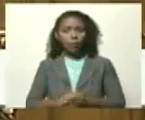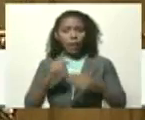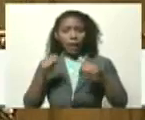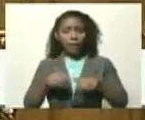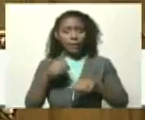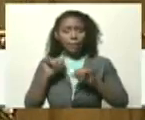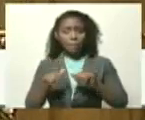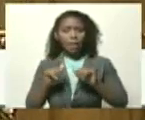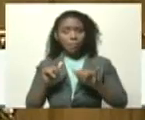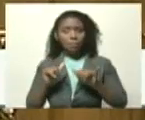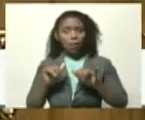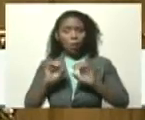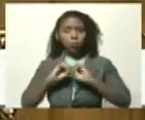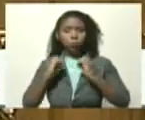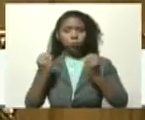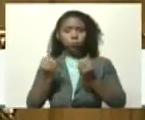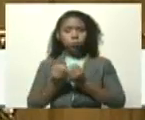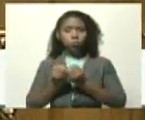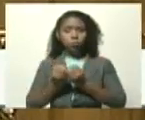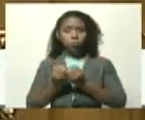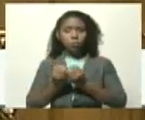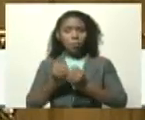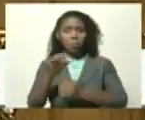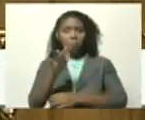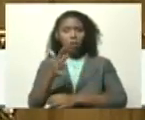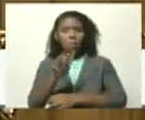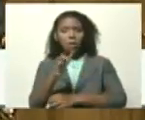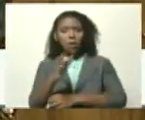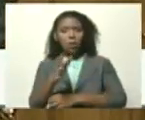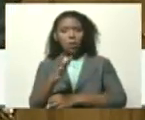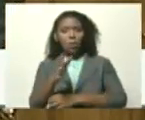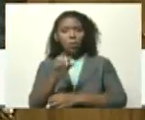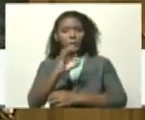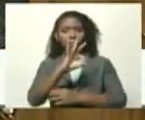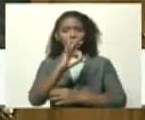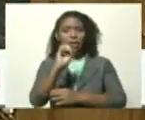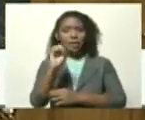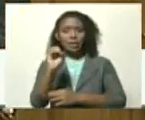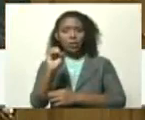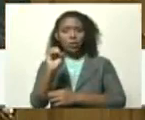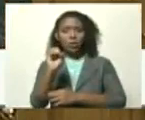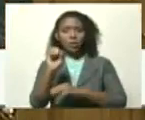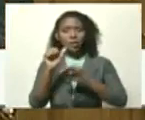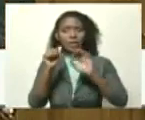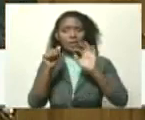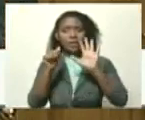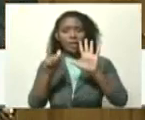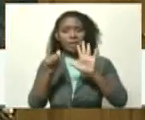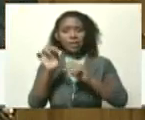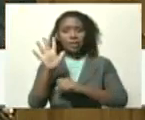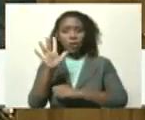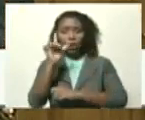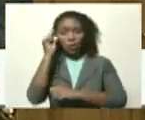mismo recinto hace exactamente 365 días.